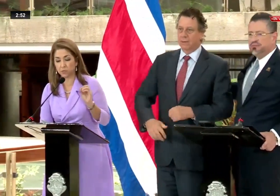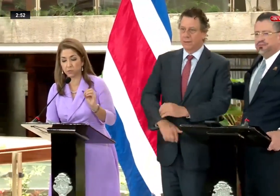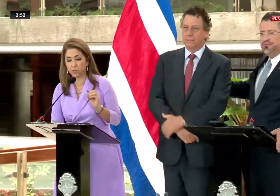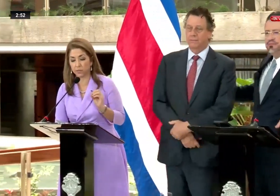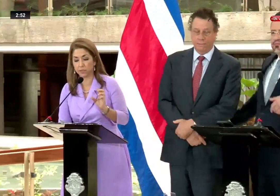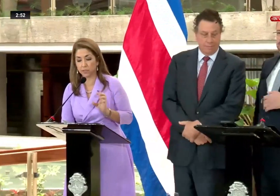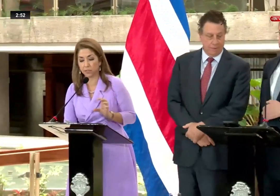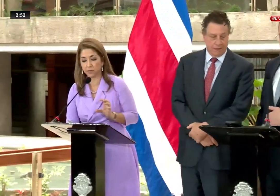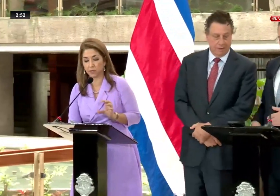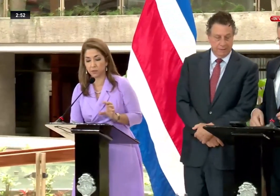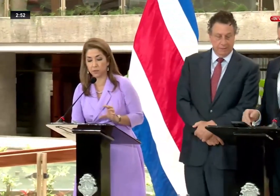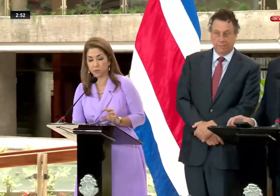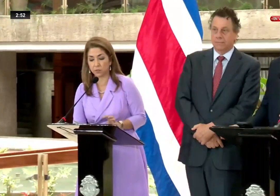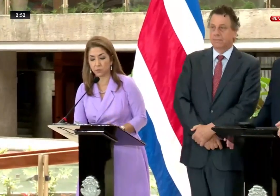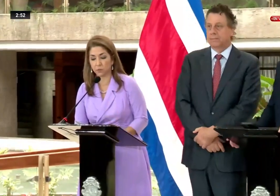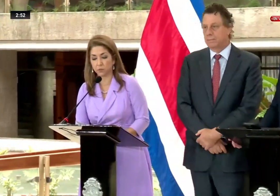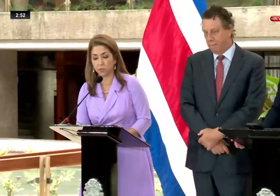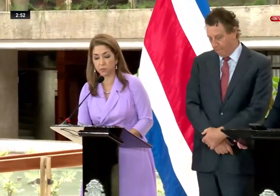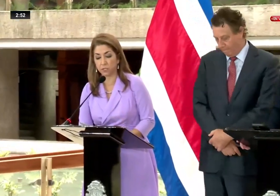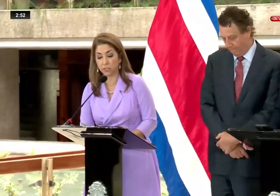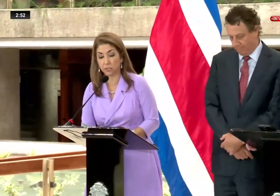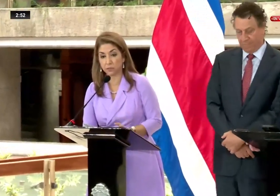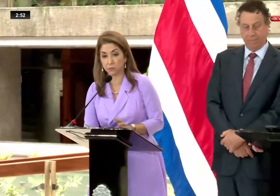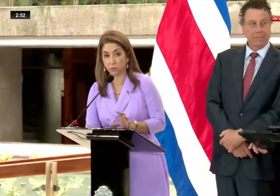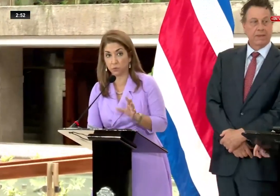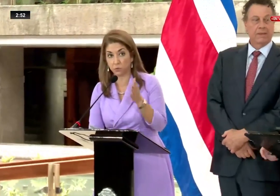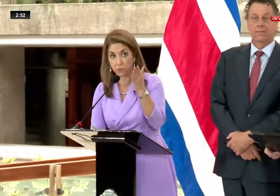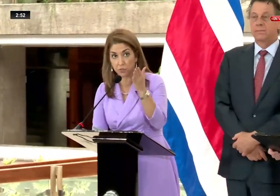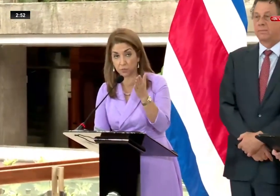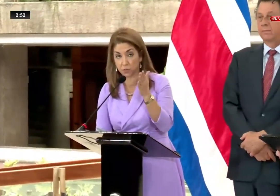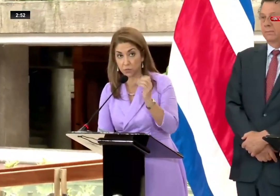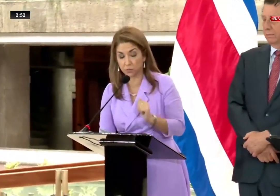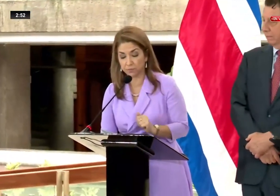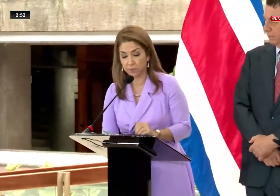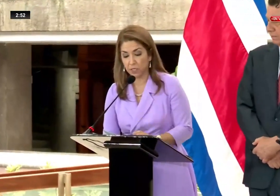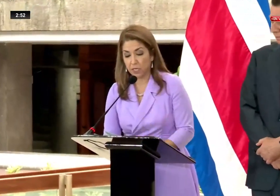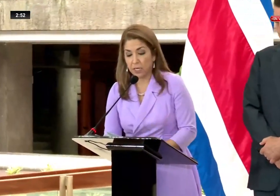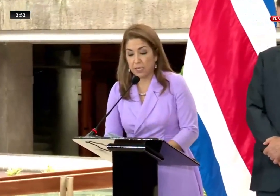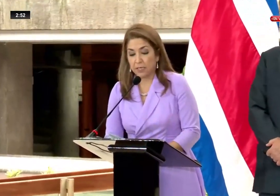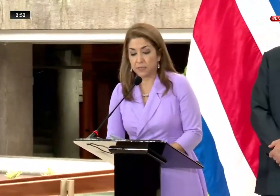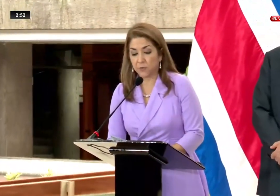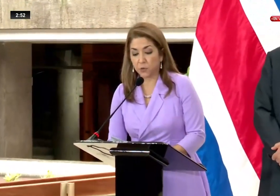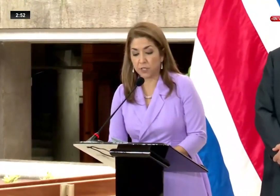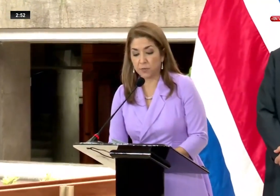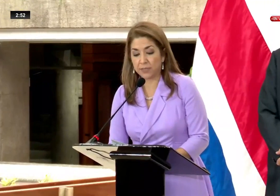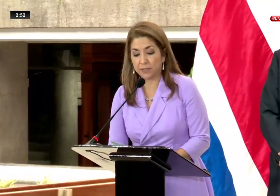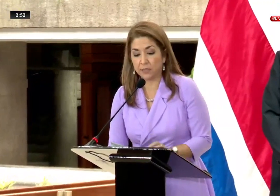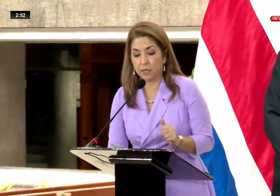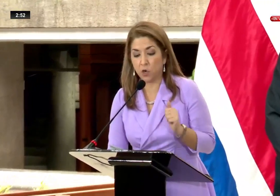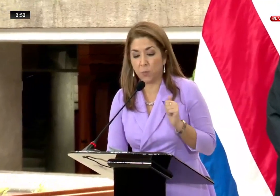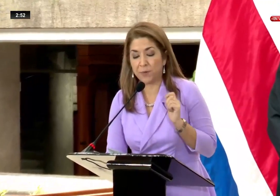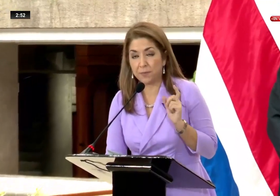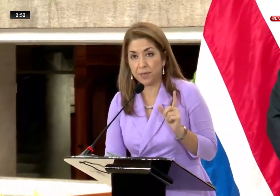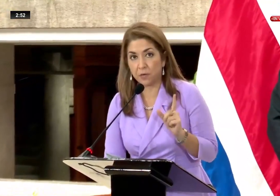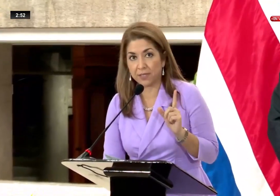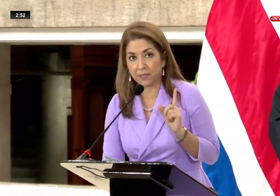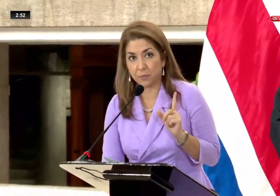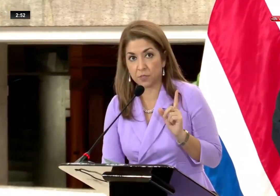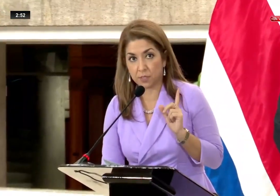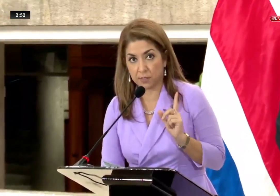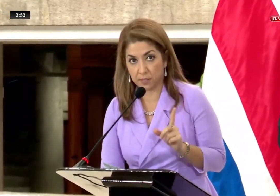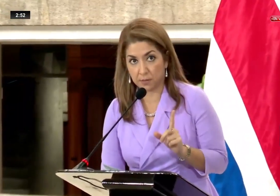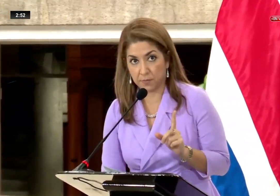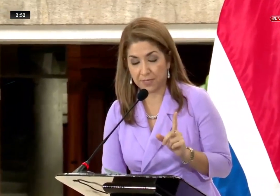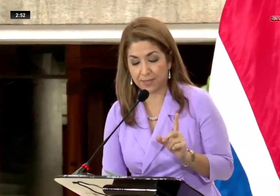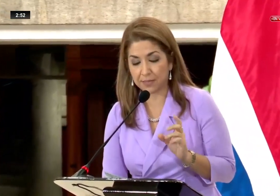sano, ecológicamente equilibrado y sobre todo que no tenga todo lo que usted mencionó. Desafortunadamente, lo primero que